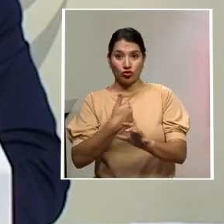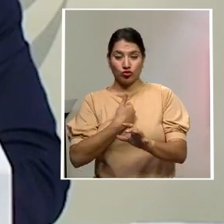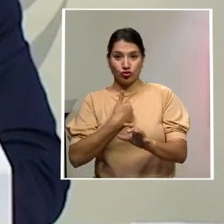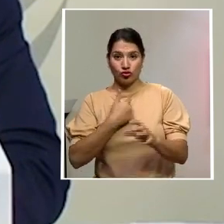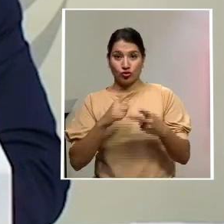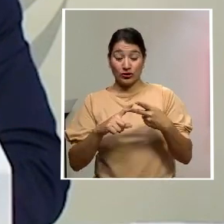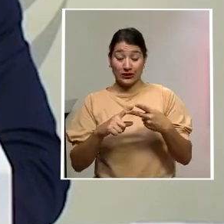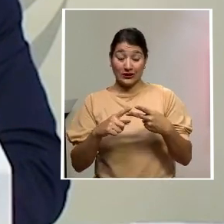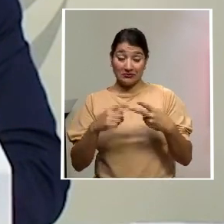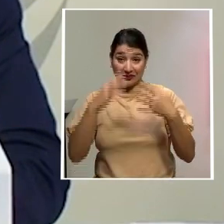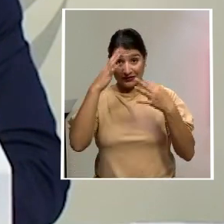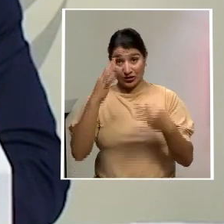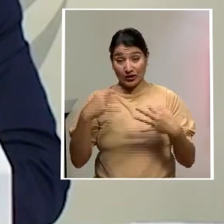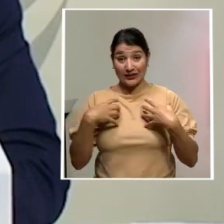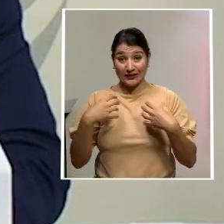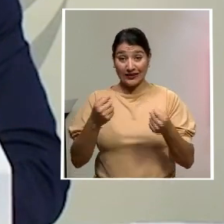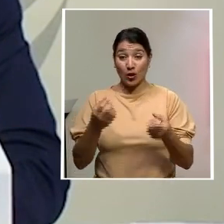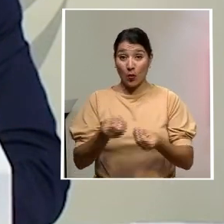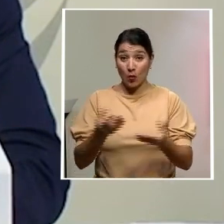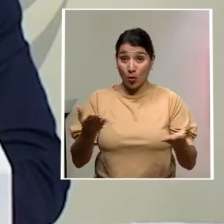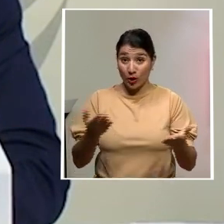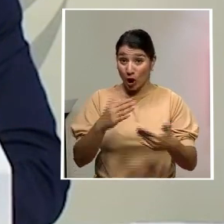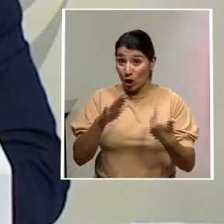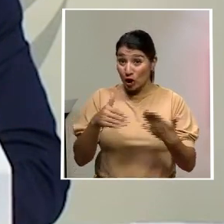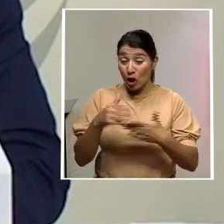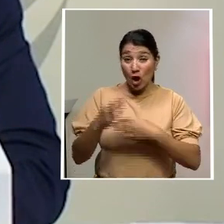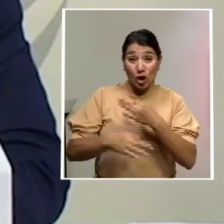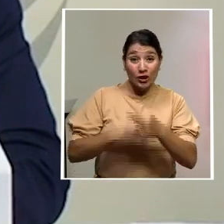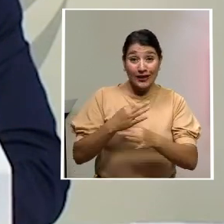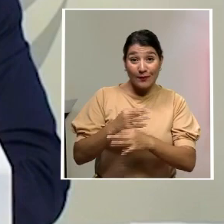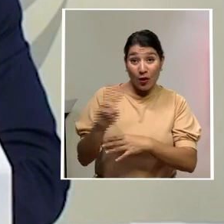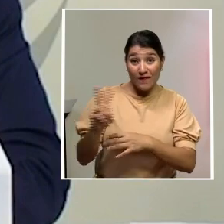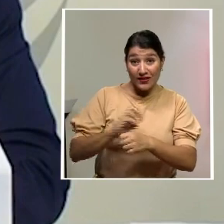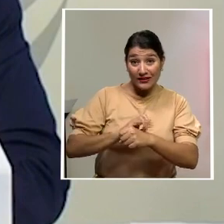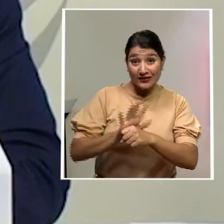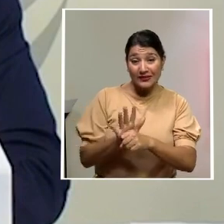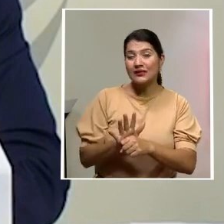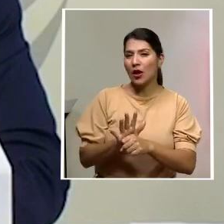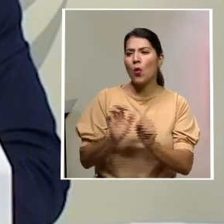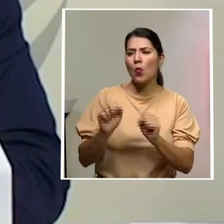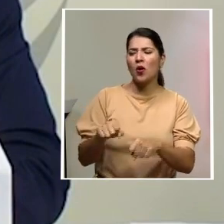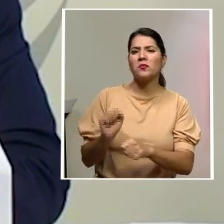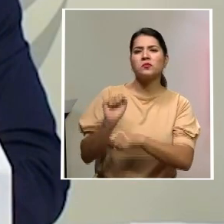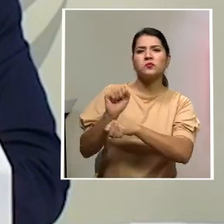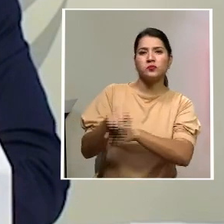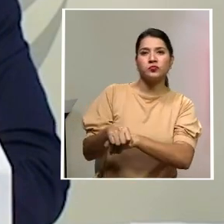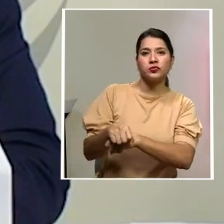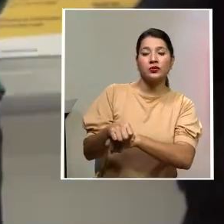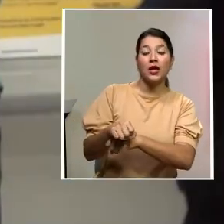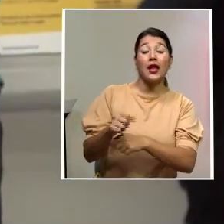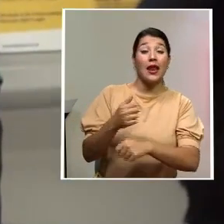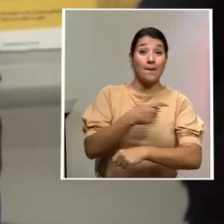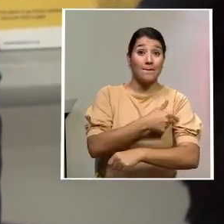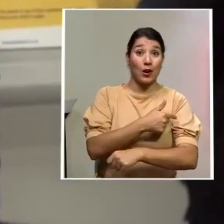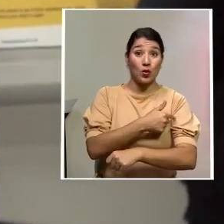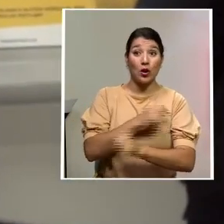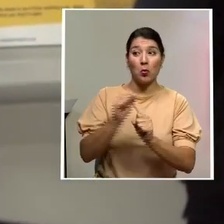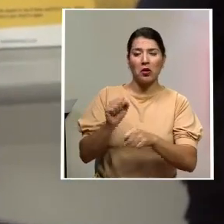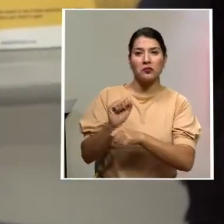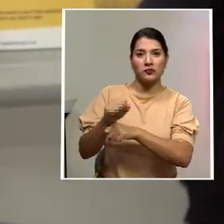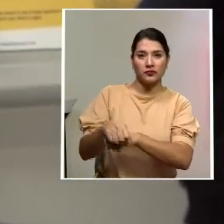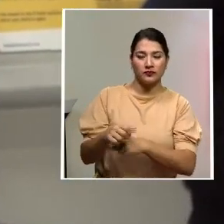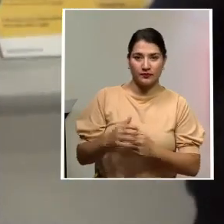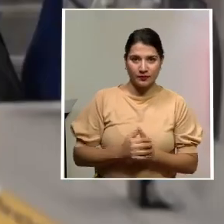y que todas las variantes del virus que han surgido hasta ahora responden a las vacunas aprobadas disponibles. Aunque la